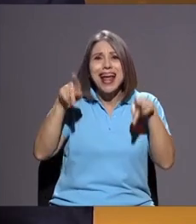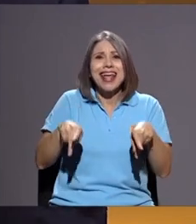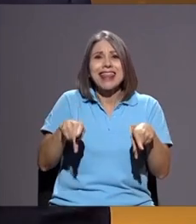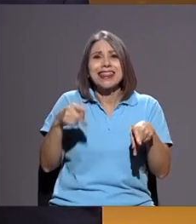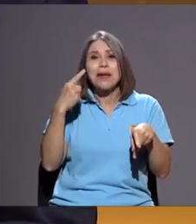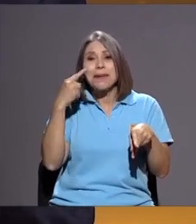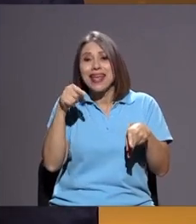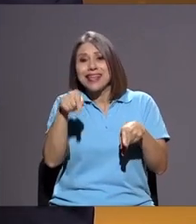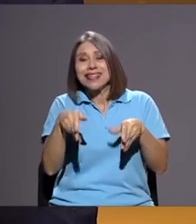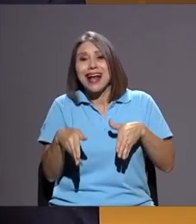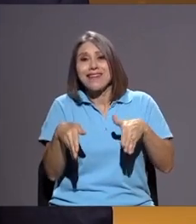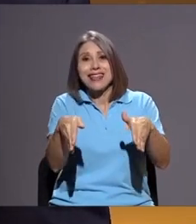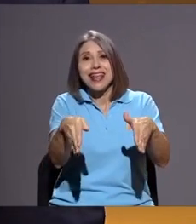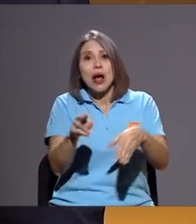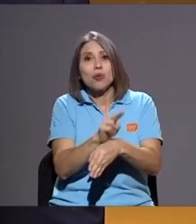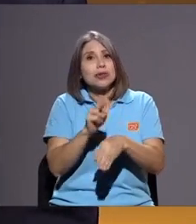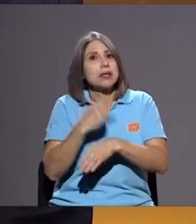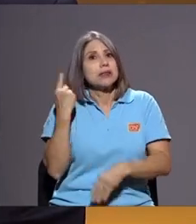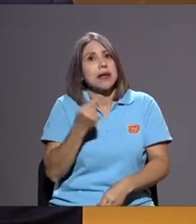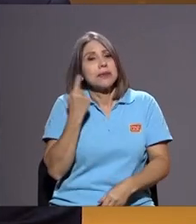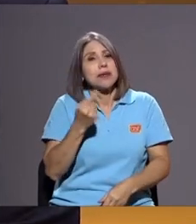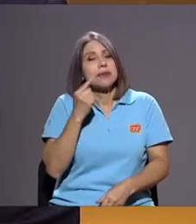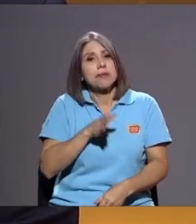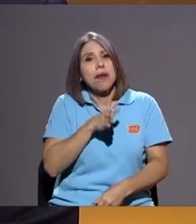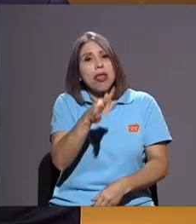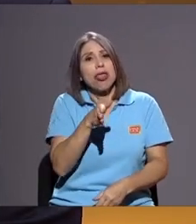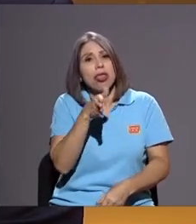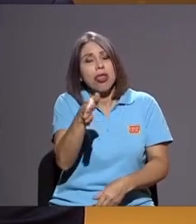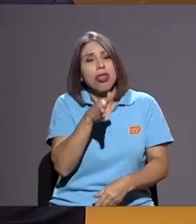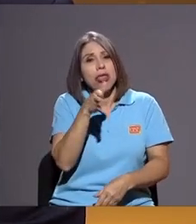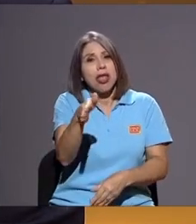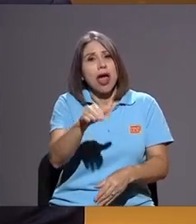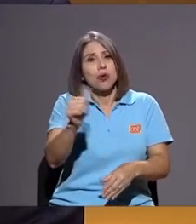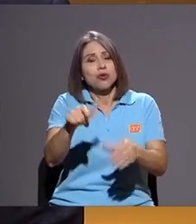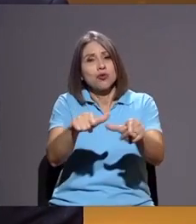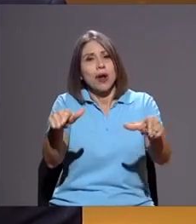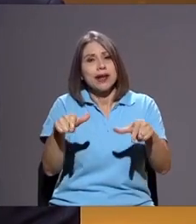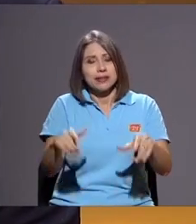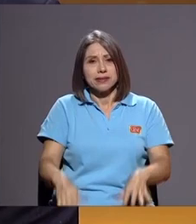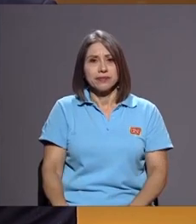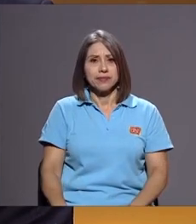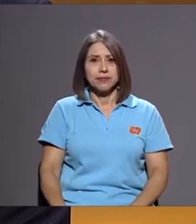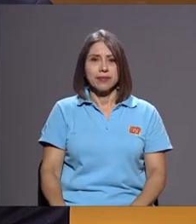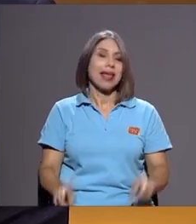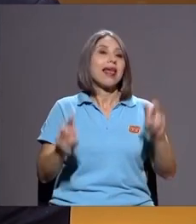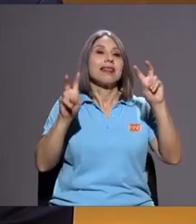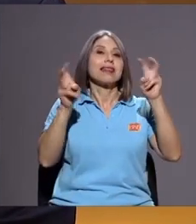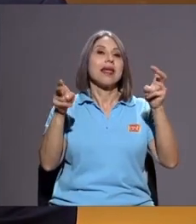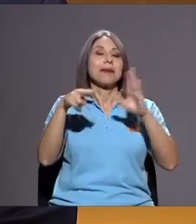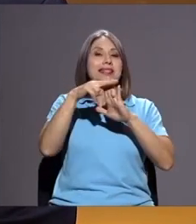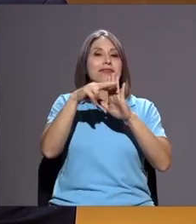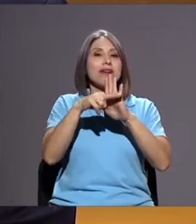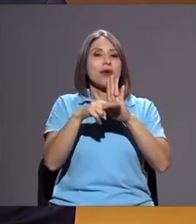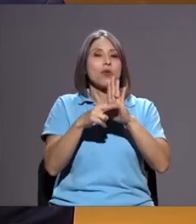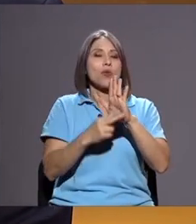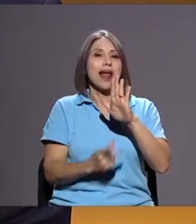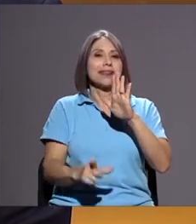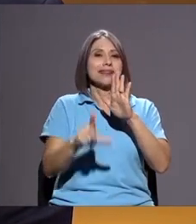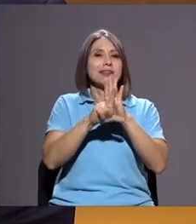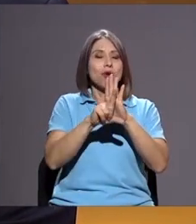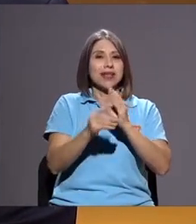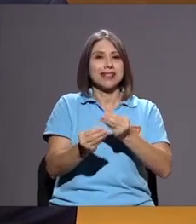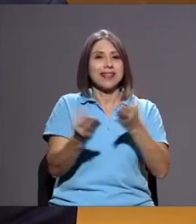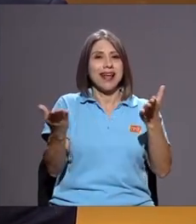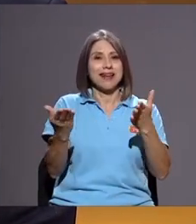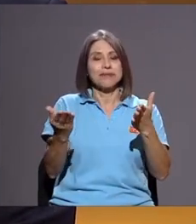para poder trasladarse con ciertas facilidades y esos lugares en temas de regulación estatal yo creo que hay otro espacio